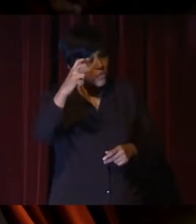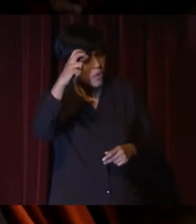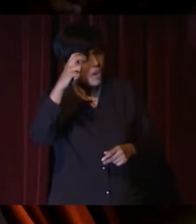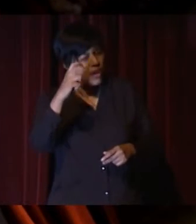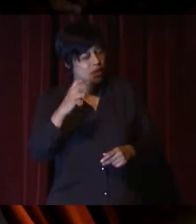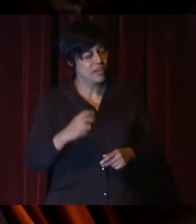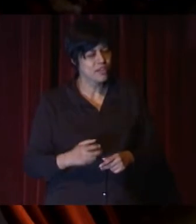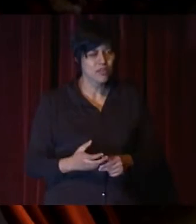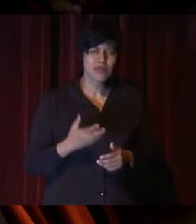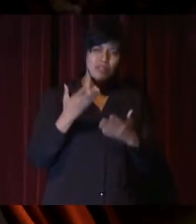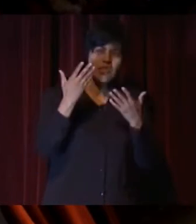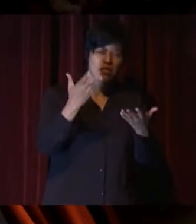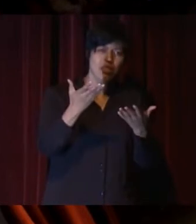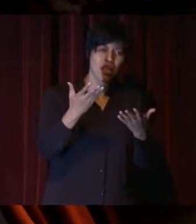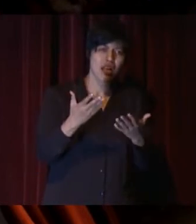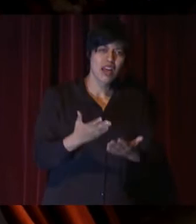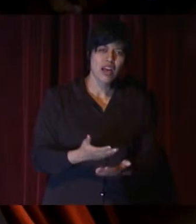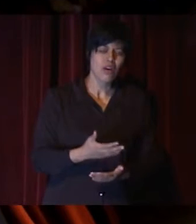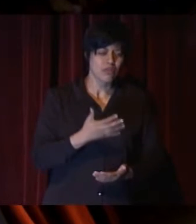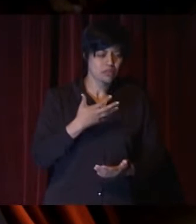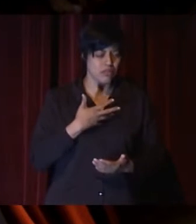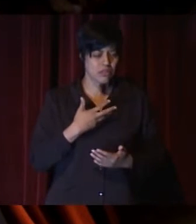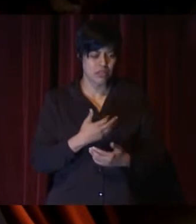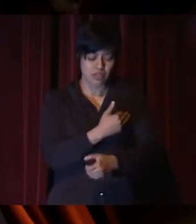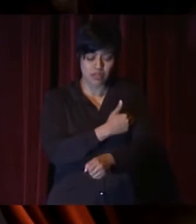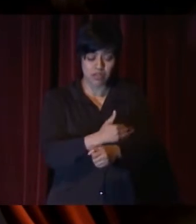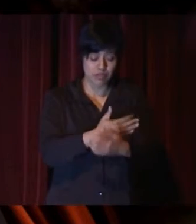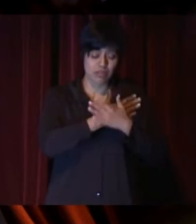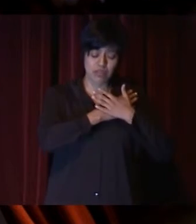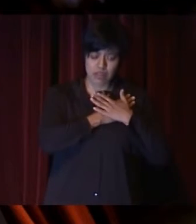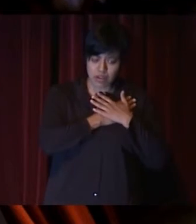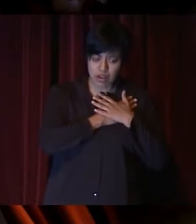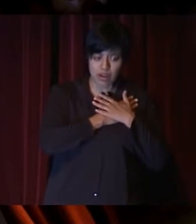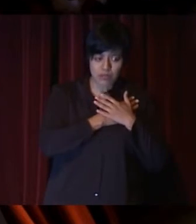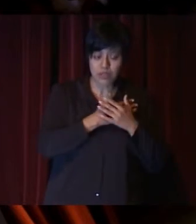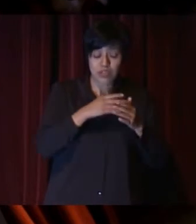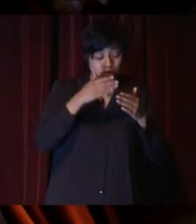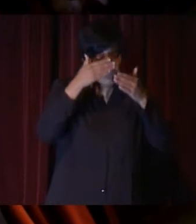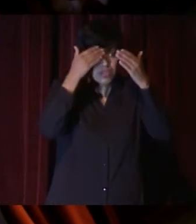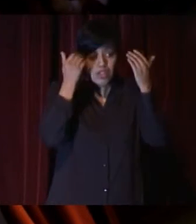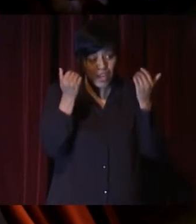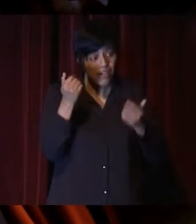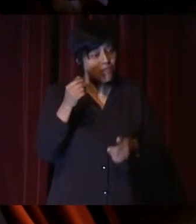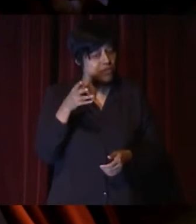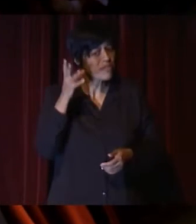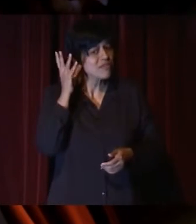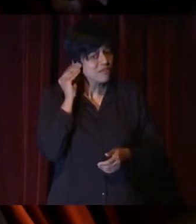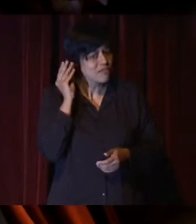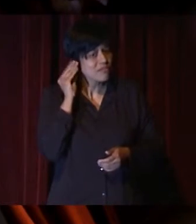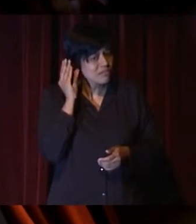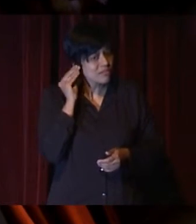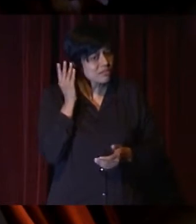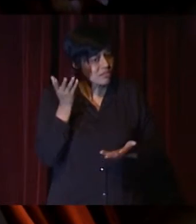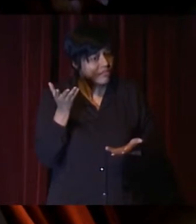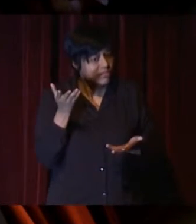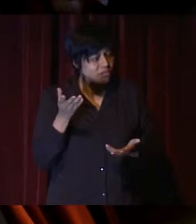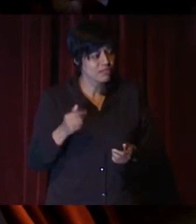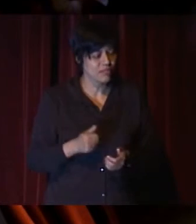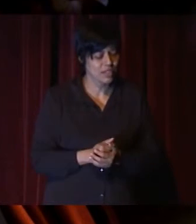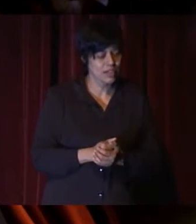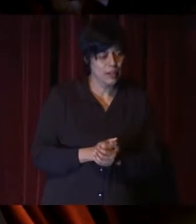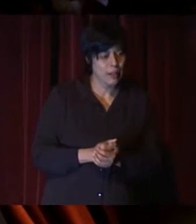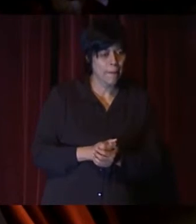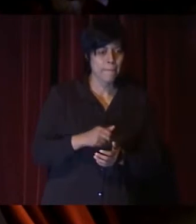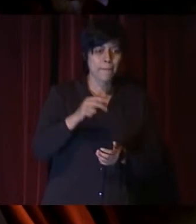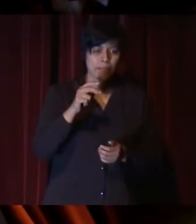y alguien les ama a ellos por eso y porque nunca sabes quién te está escuchando realmente sé en fort se esfuerza mucho el